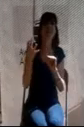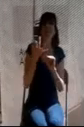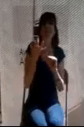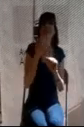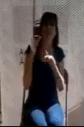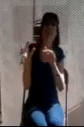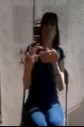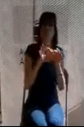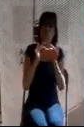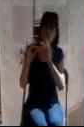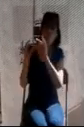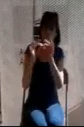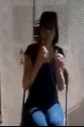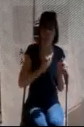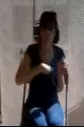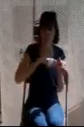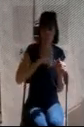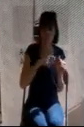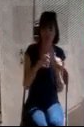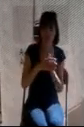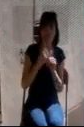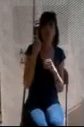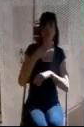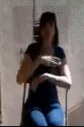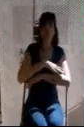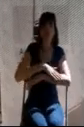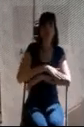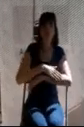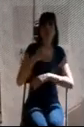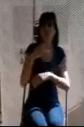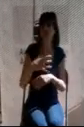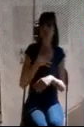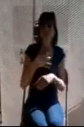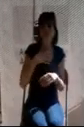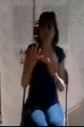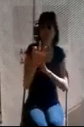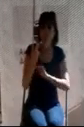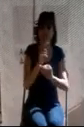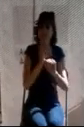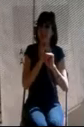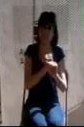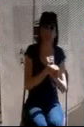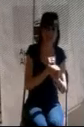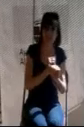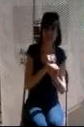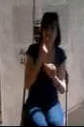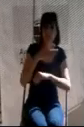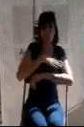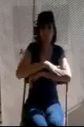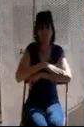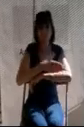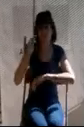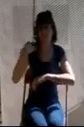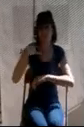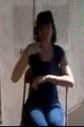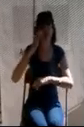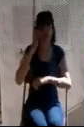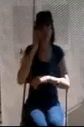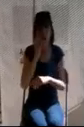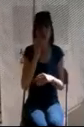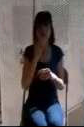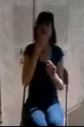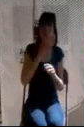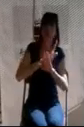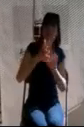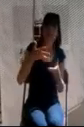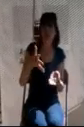unidad inquebrantable de España. Y un gobierno no puede deberse a eso. Fíjense, un gobierno como tenía el señor Rajoy, bien malo regular,